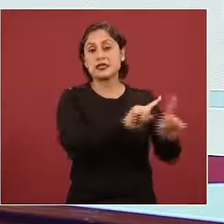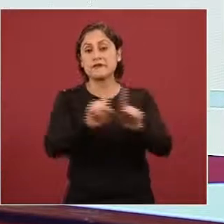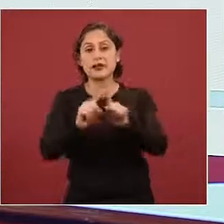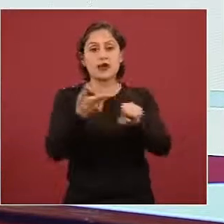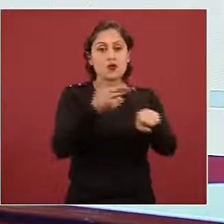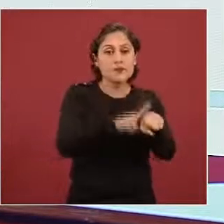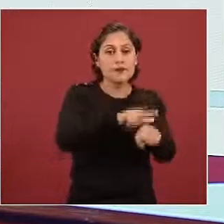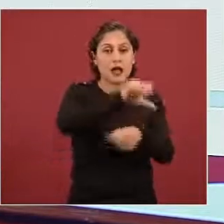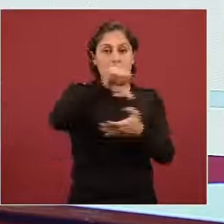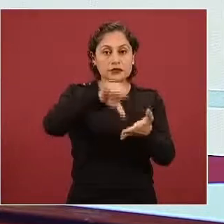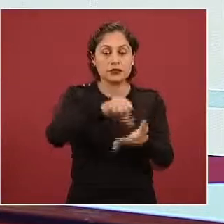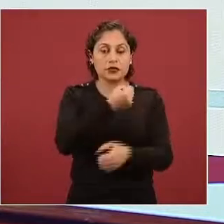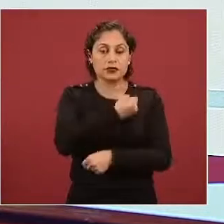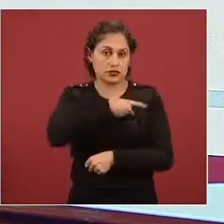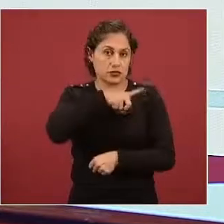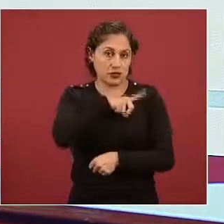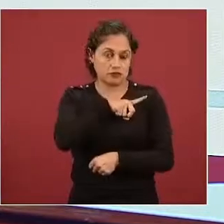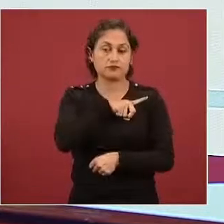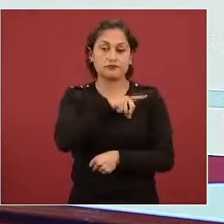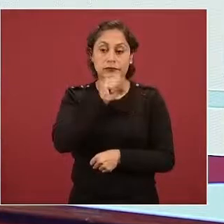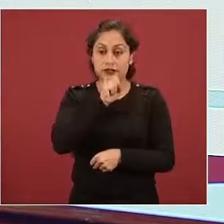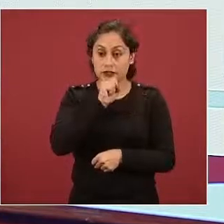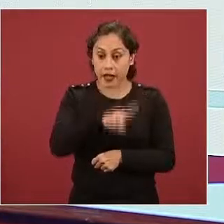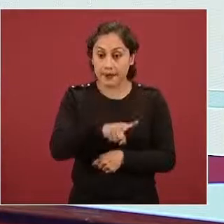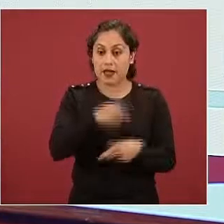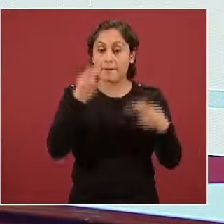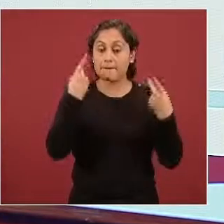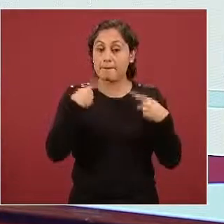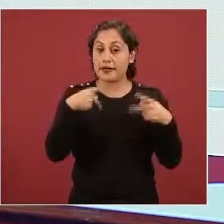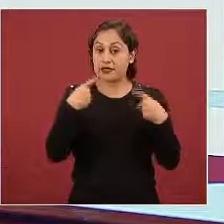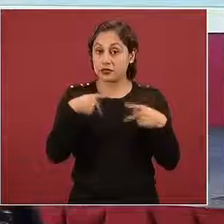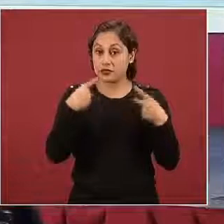También se suman aquellos que son identificados en los diversos